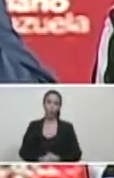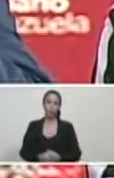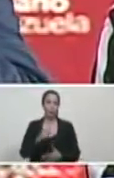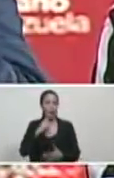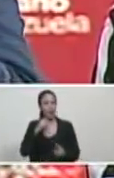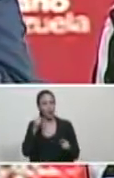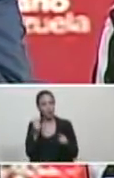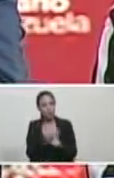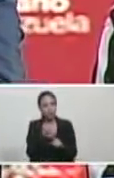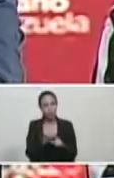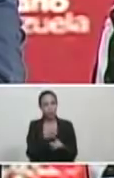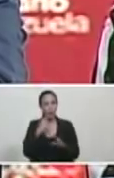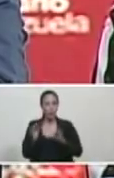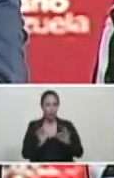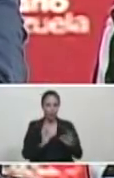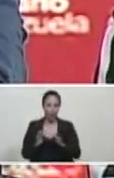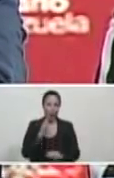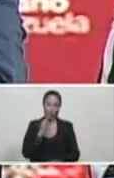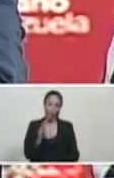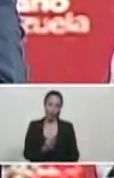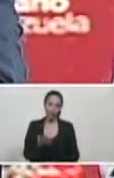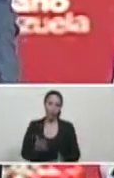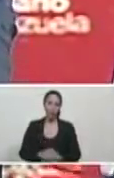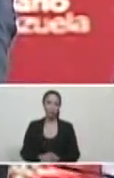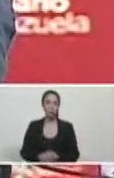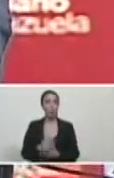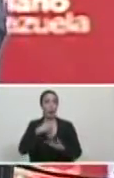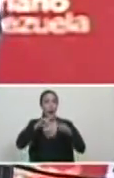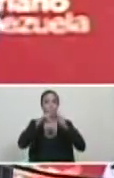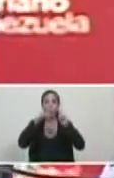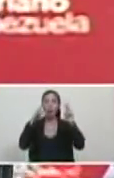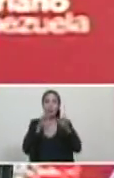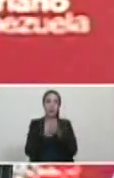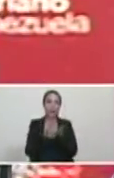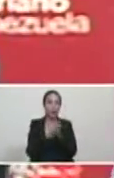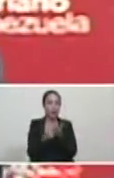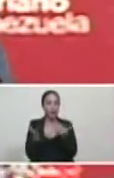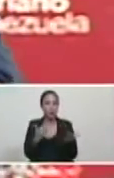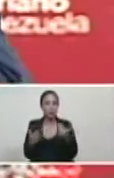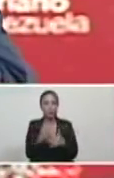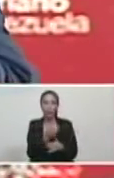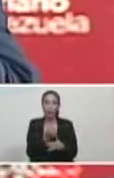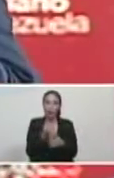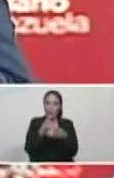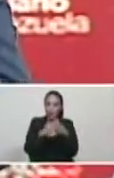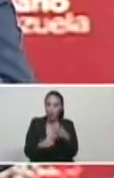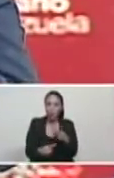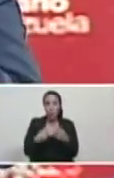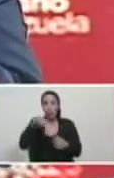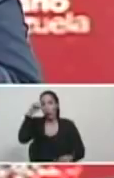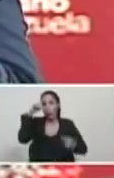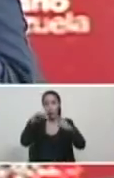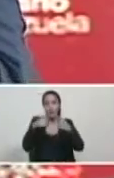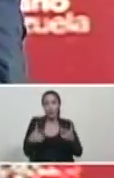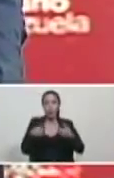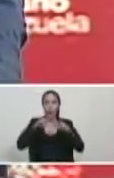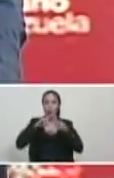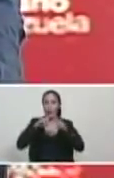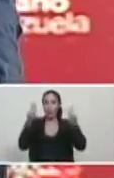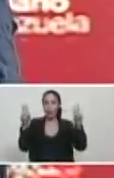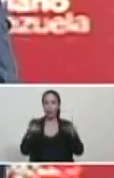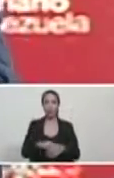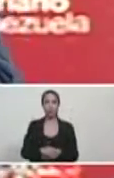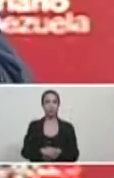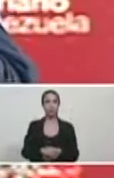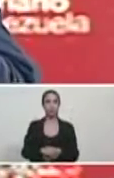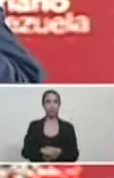prepararnos para finalmente lograr la paz como el bien más preciado que nosotros tenemos. Y nosotros tenemos